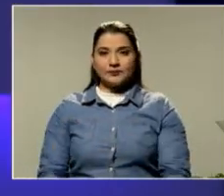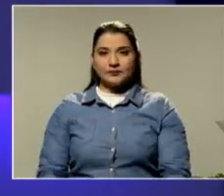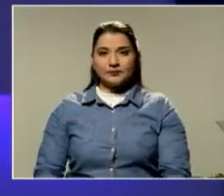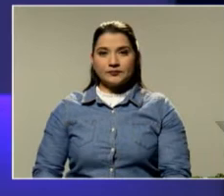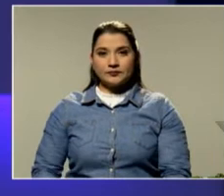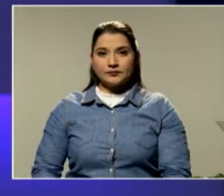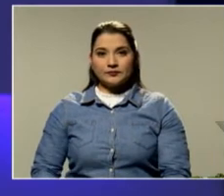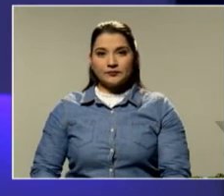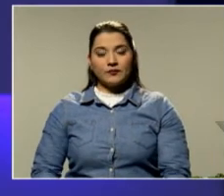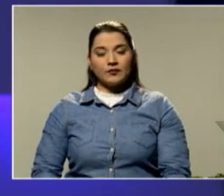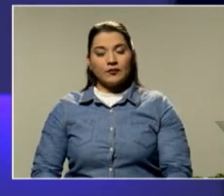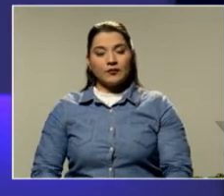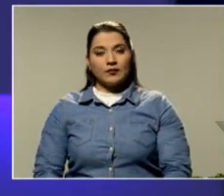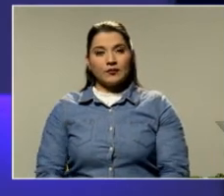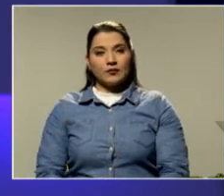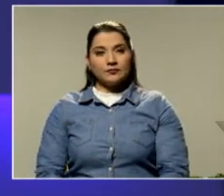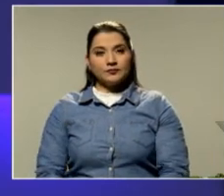Uh-huh. Uno ve